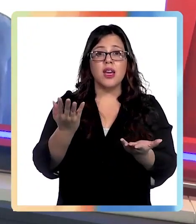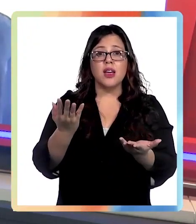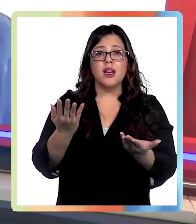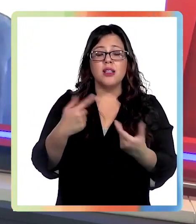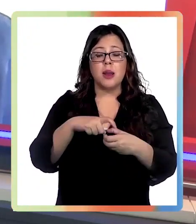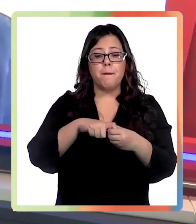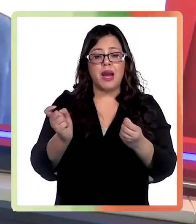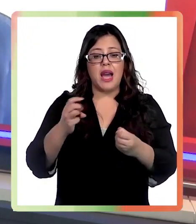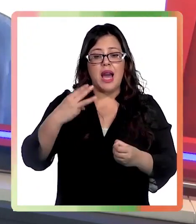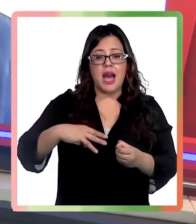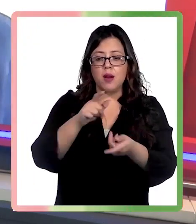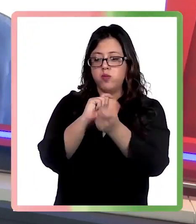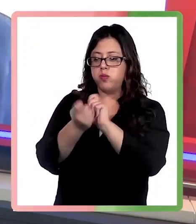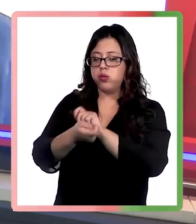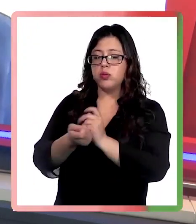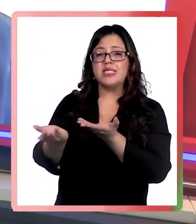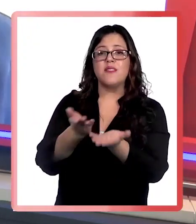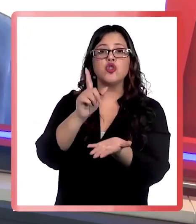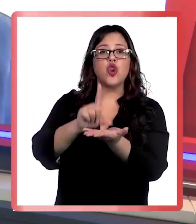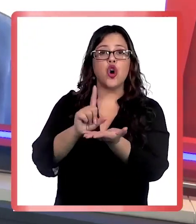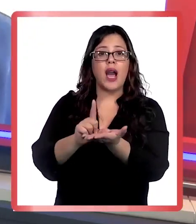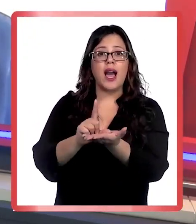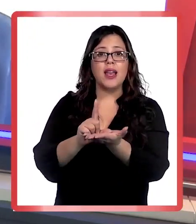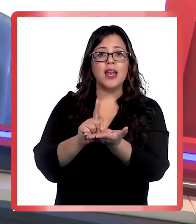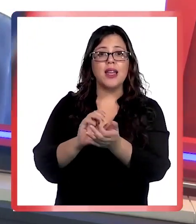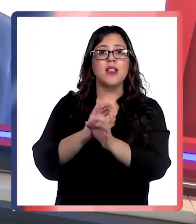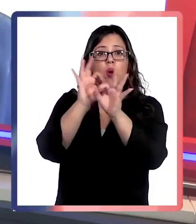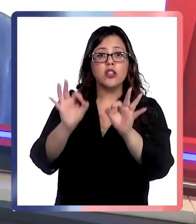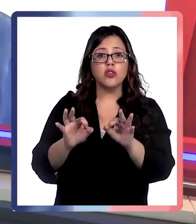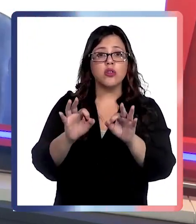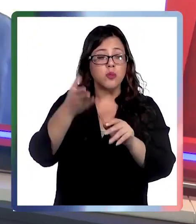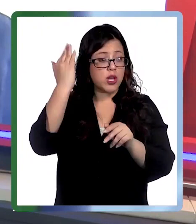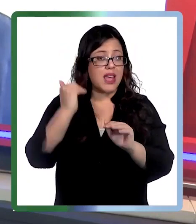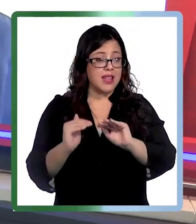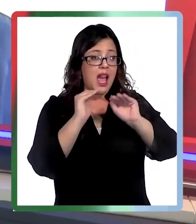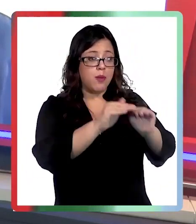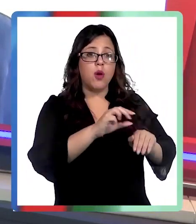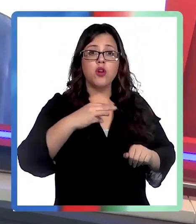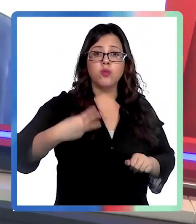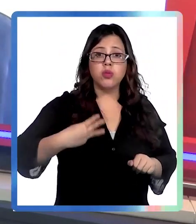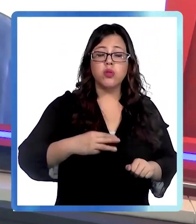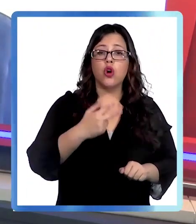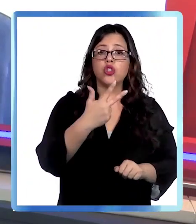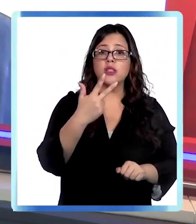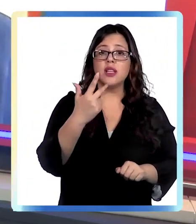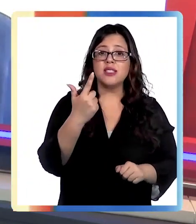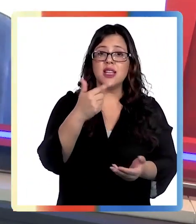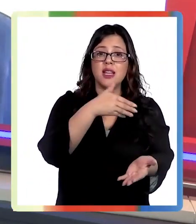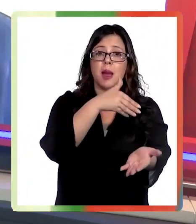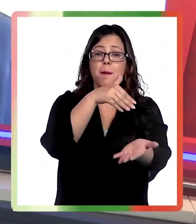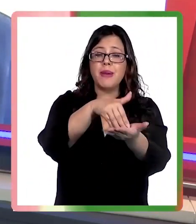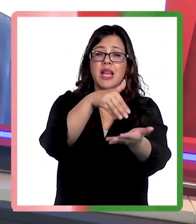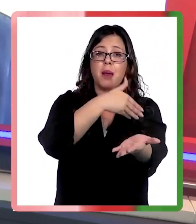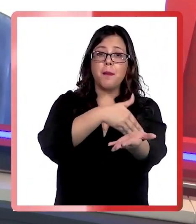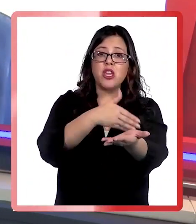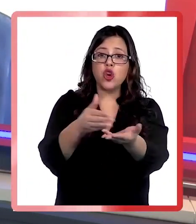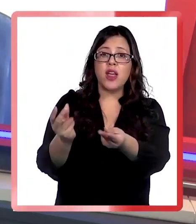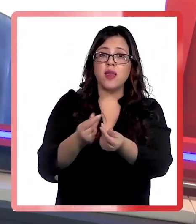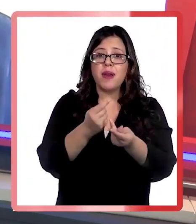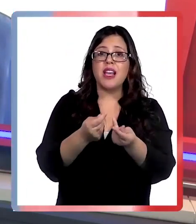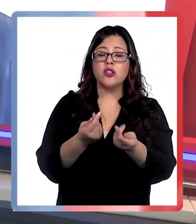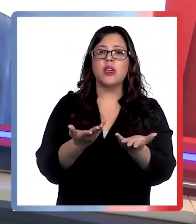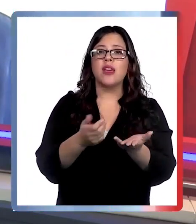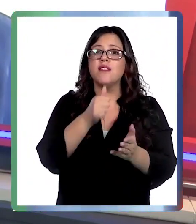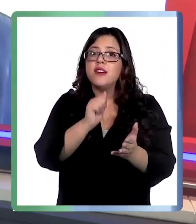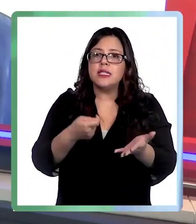a salir desde los municipios hacia los servicios locales de educación fue por el agobio que tenían las municipalidades, ¿no? 87.000 millones de pesos deben en previsión,